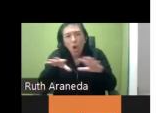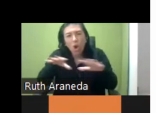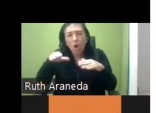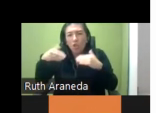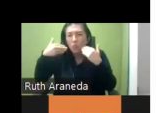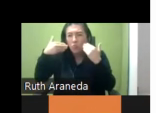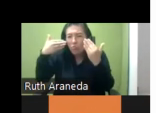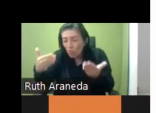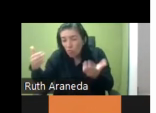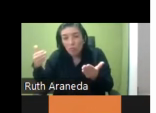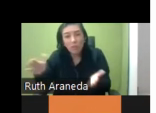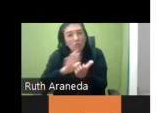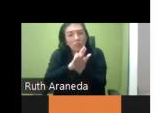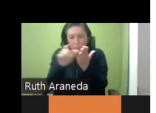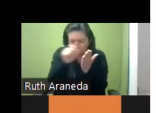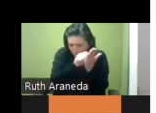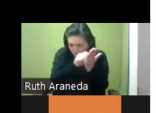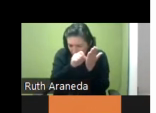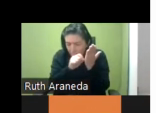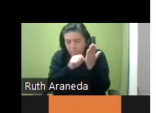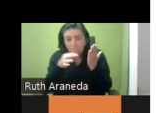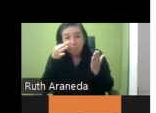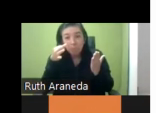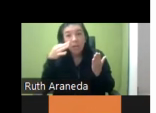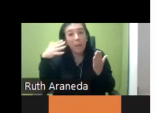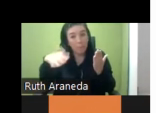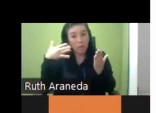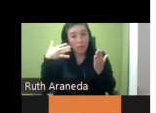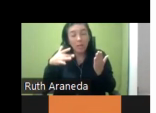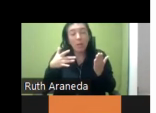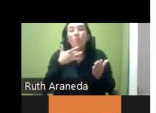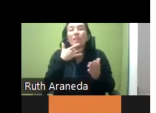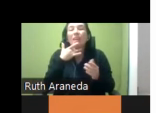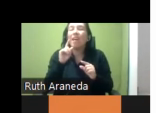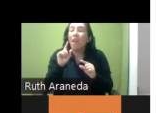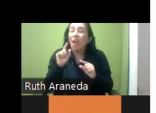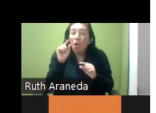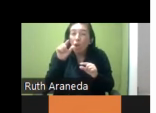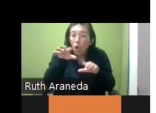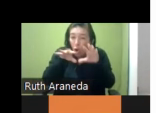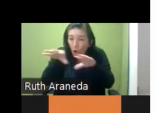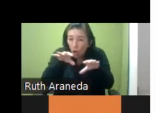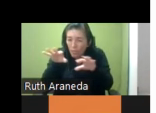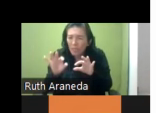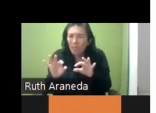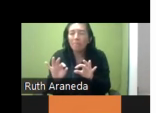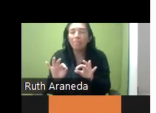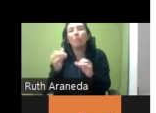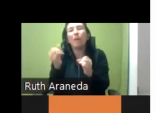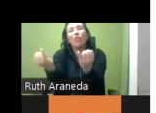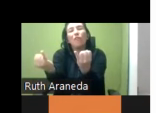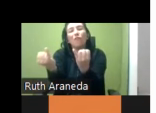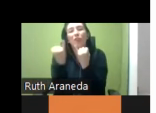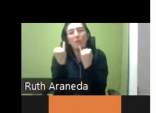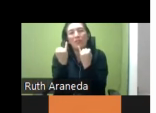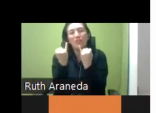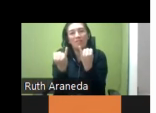se encuentra excavado, porque cada objeto da información específica de